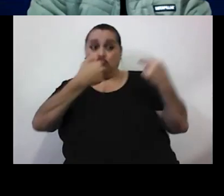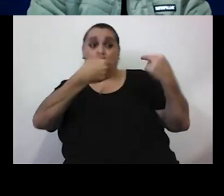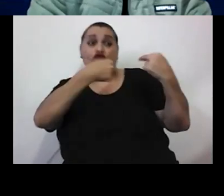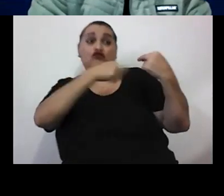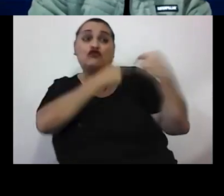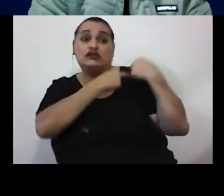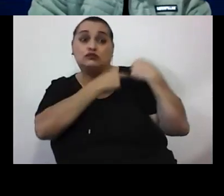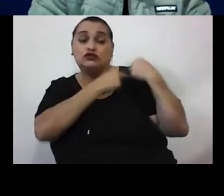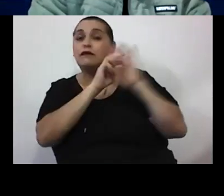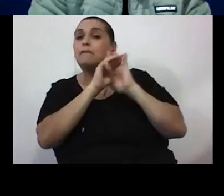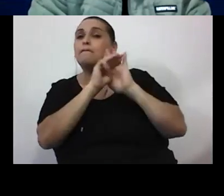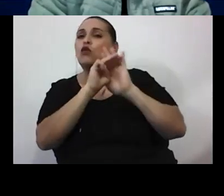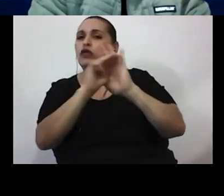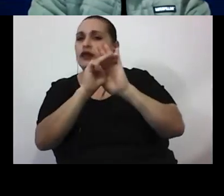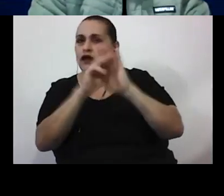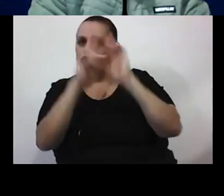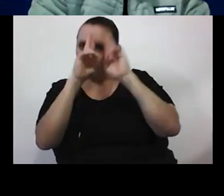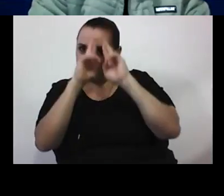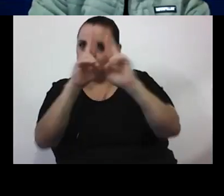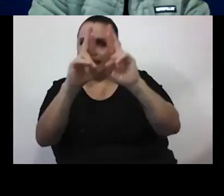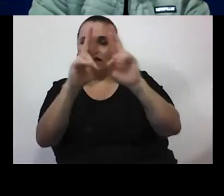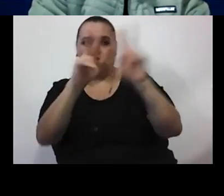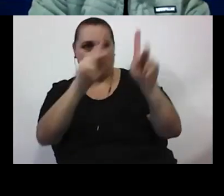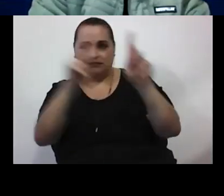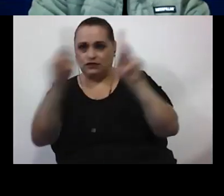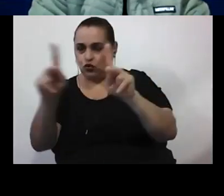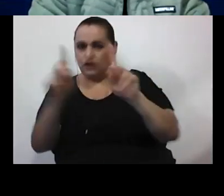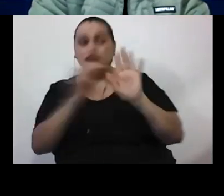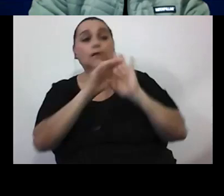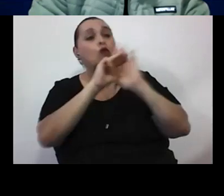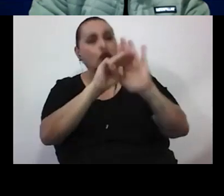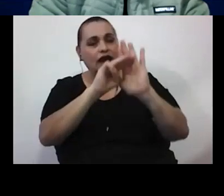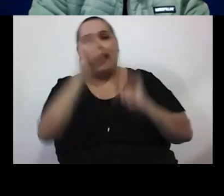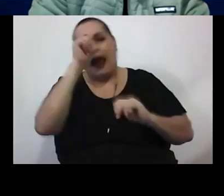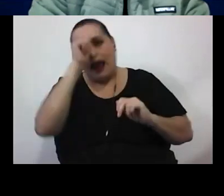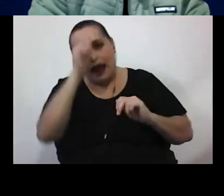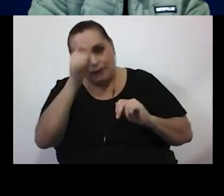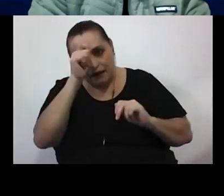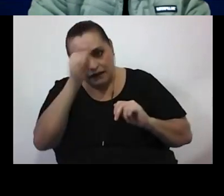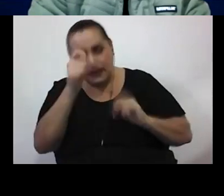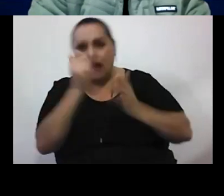¿Modelar qué? El respeto hacia las personas, modelar la amabilidad, la ayuda,